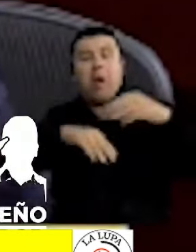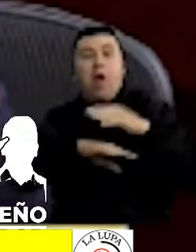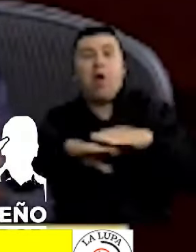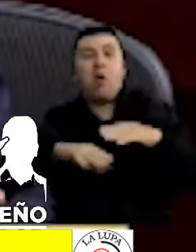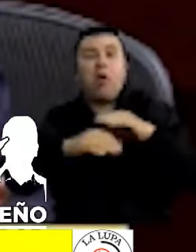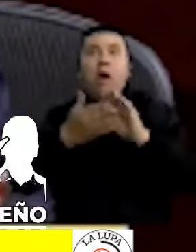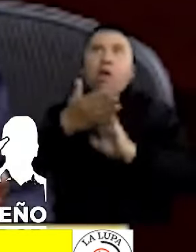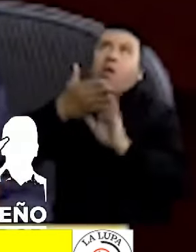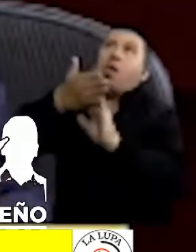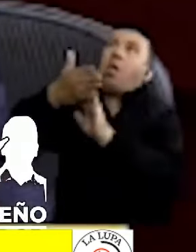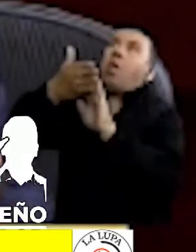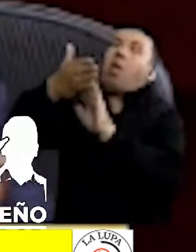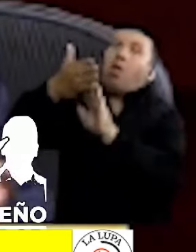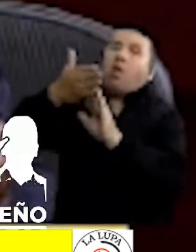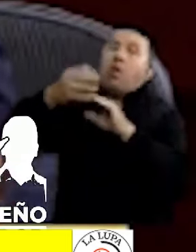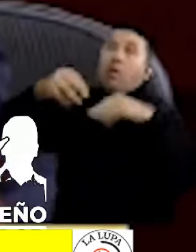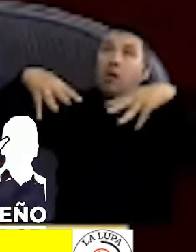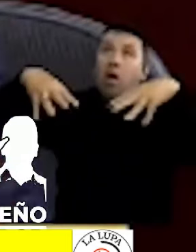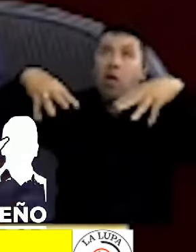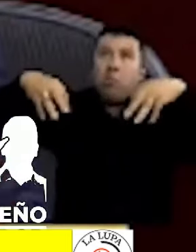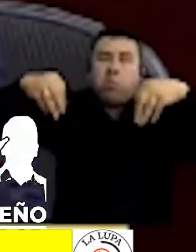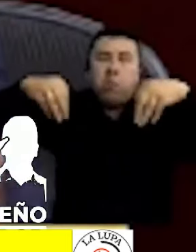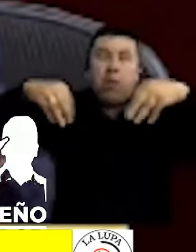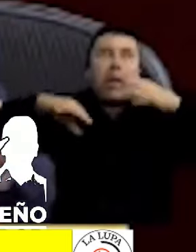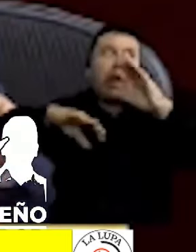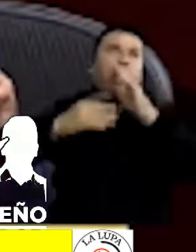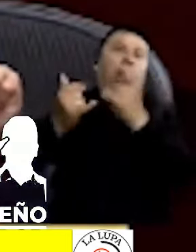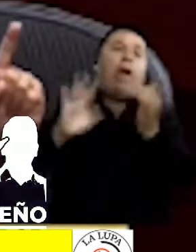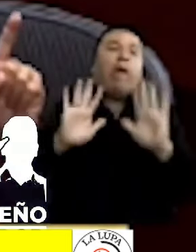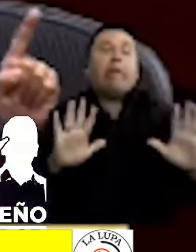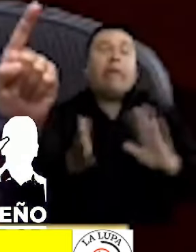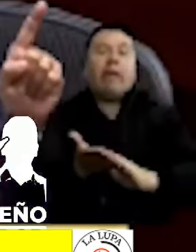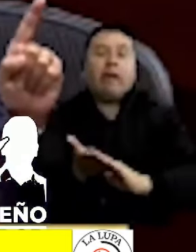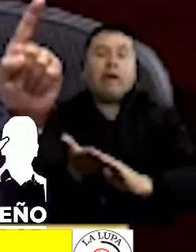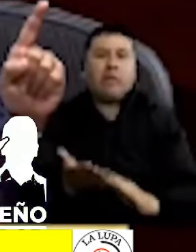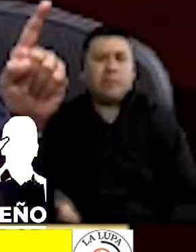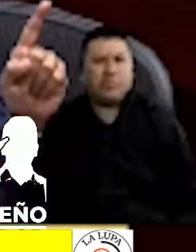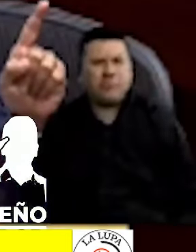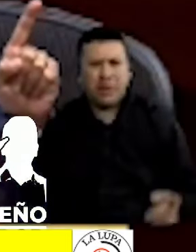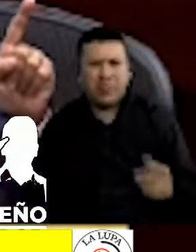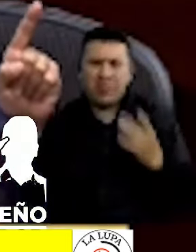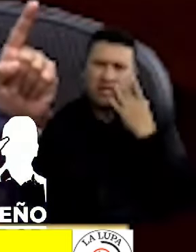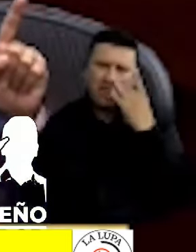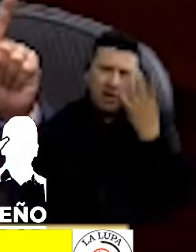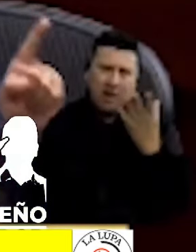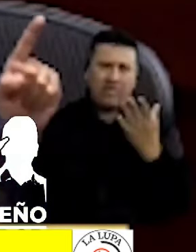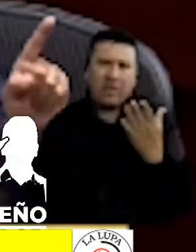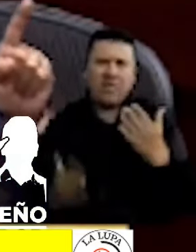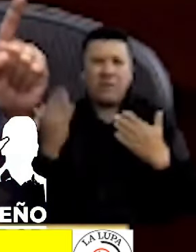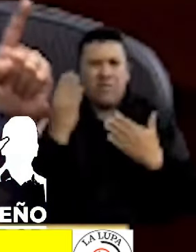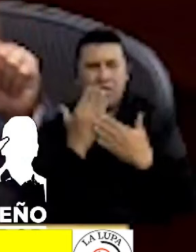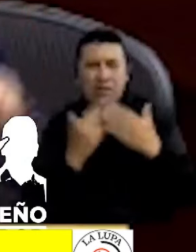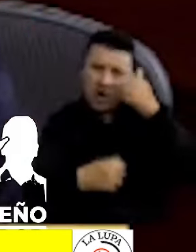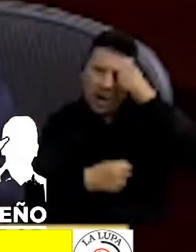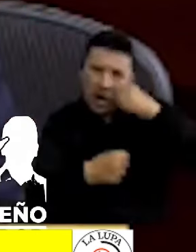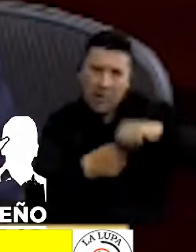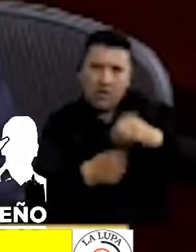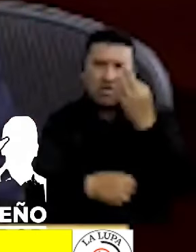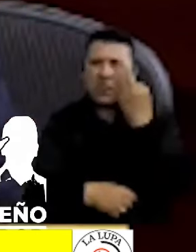que entendemos que hay que hacerlo. Pero creo que es en la única parte del país donde nos van a dejar 3 días